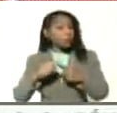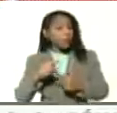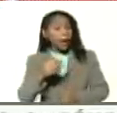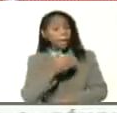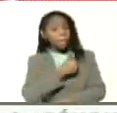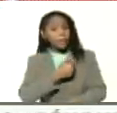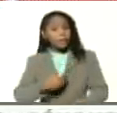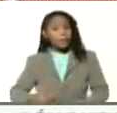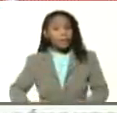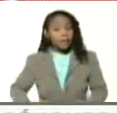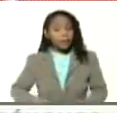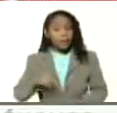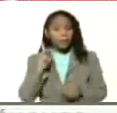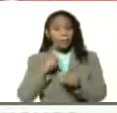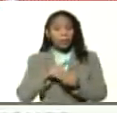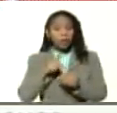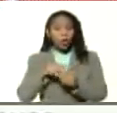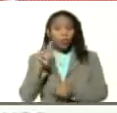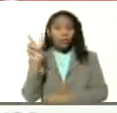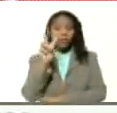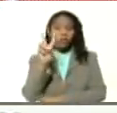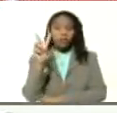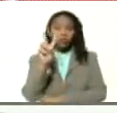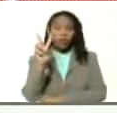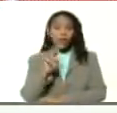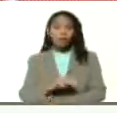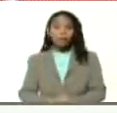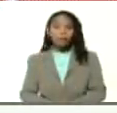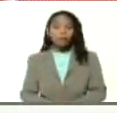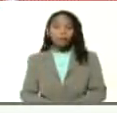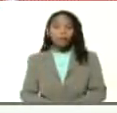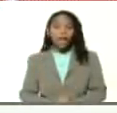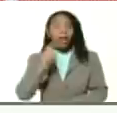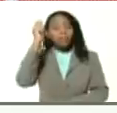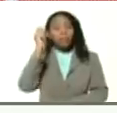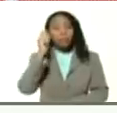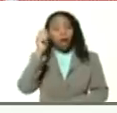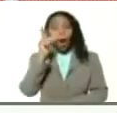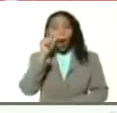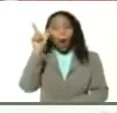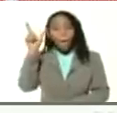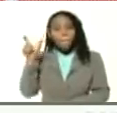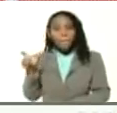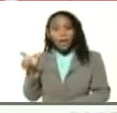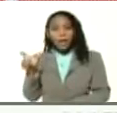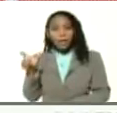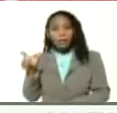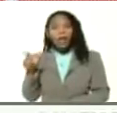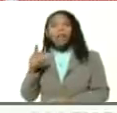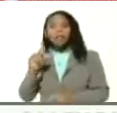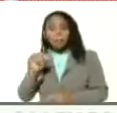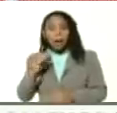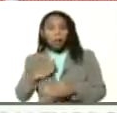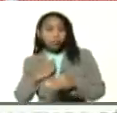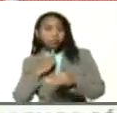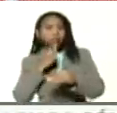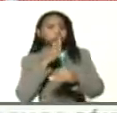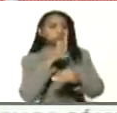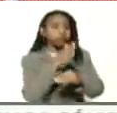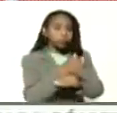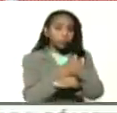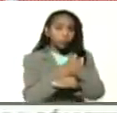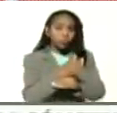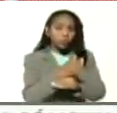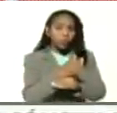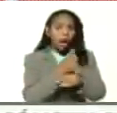presidente de Petróleos de Venezuela, el diputado Manuel Quevedo, se dirige también